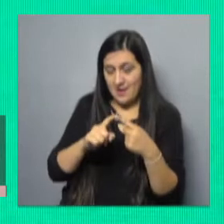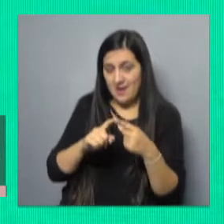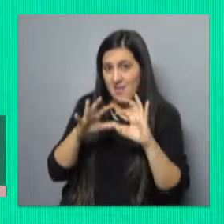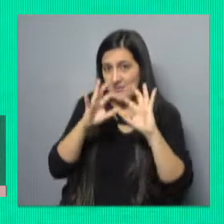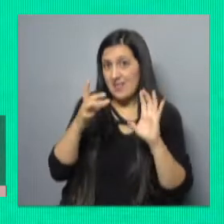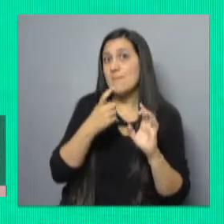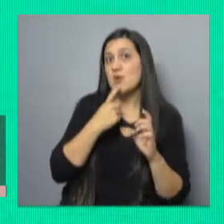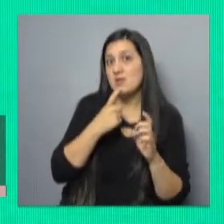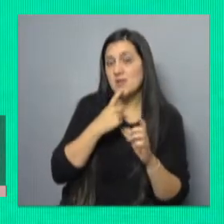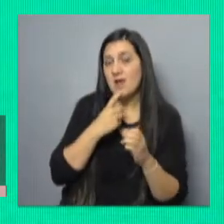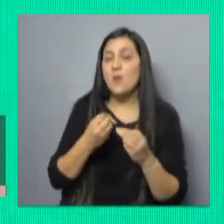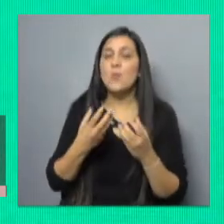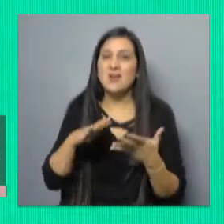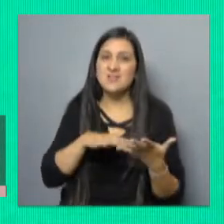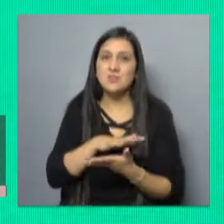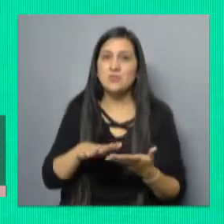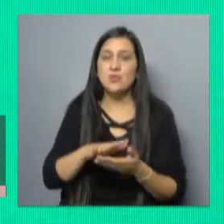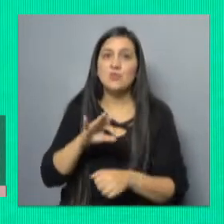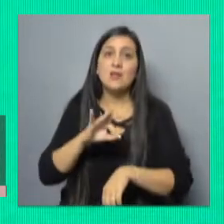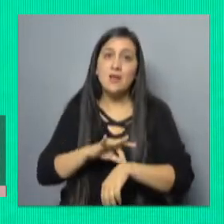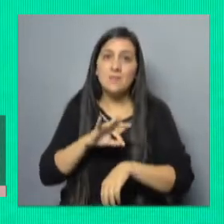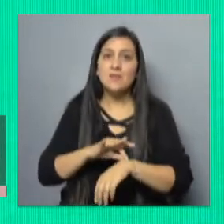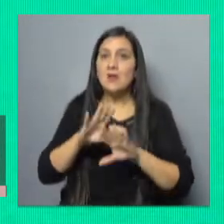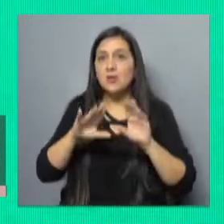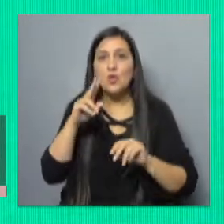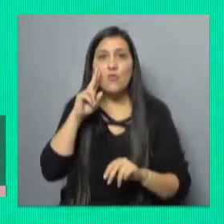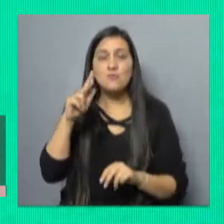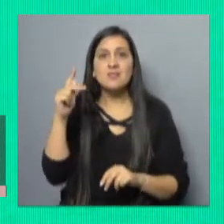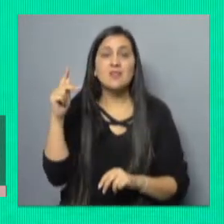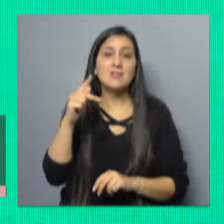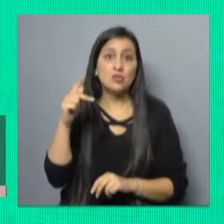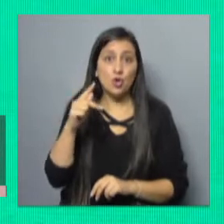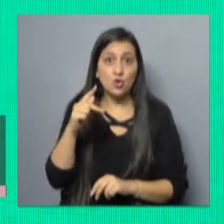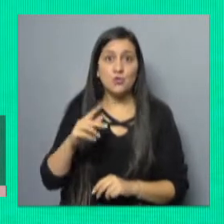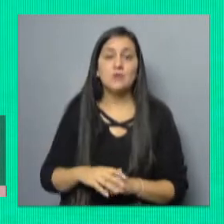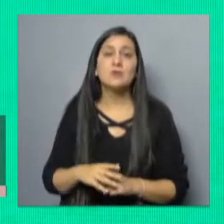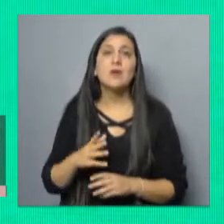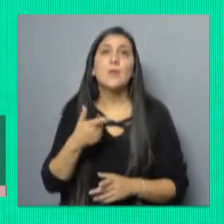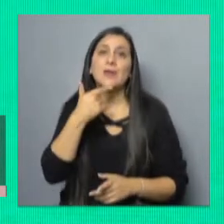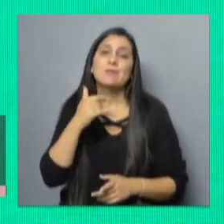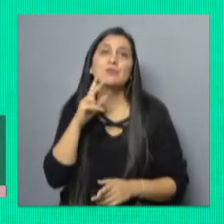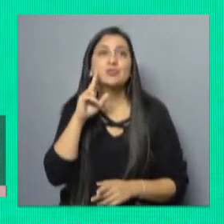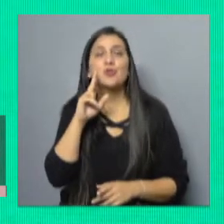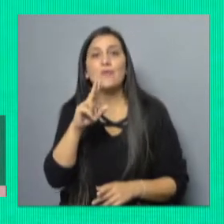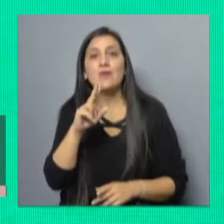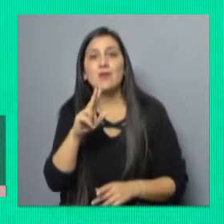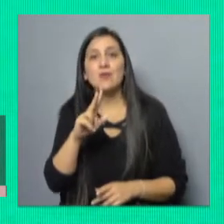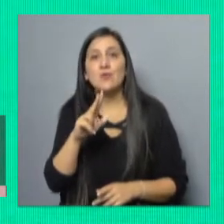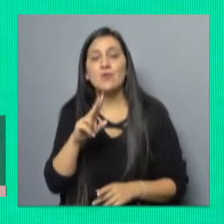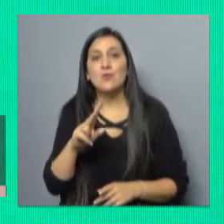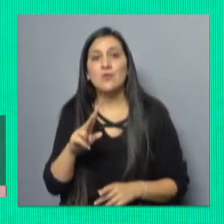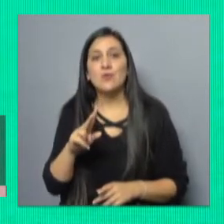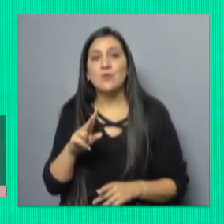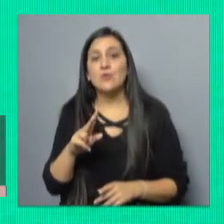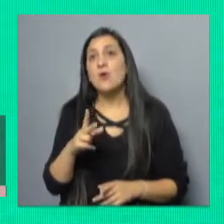que tenemos más reciente quizás el caso de la médica que todas las vemos en tick tock y qué pasa si yo pongo y lo tiró también josema recién